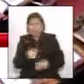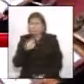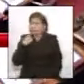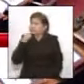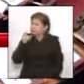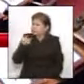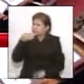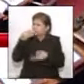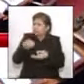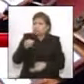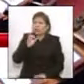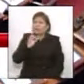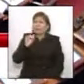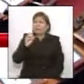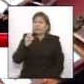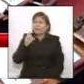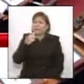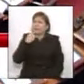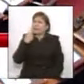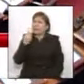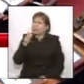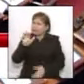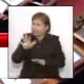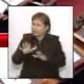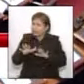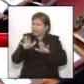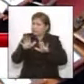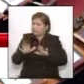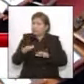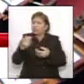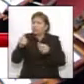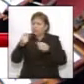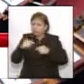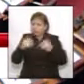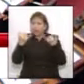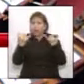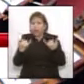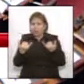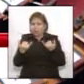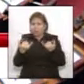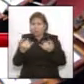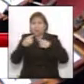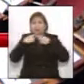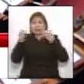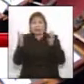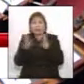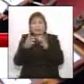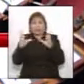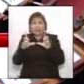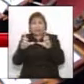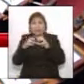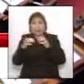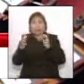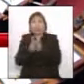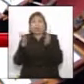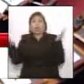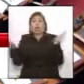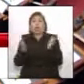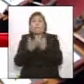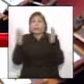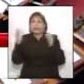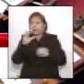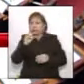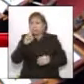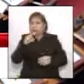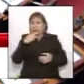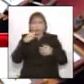Ahora, ahorita voy a hablar con Figueredo. Entonces yo le dije, tranquilo porque le viene a ver. Hoy día sale el reportaje este en El Comercio. Todo